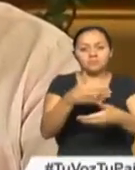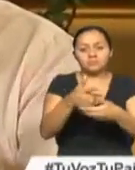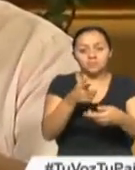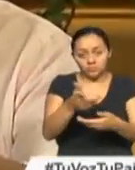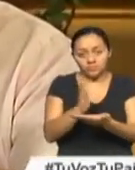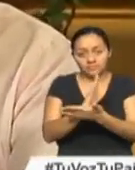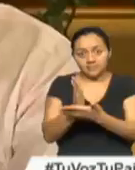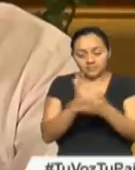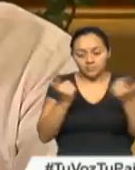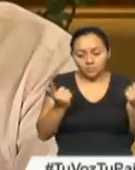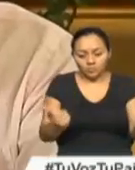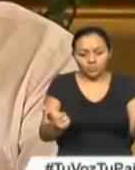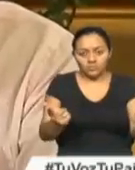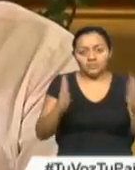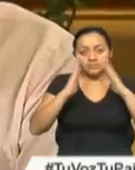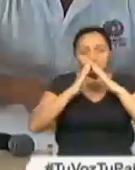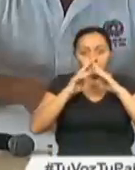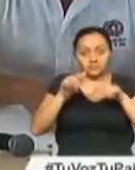con el ELN.